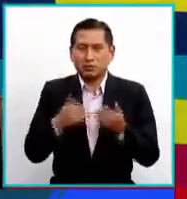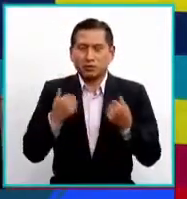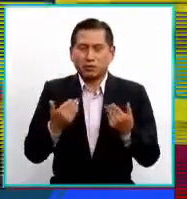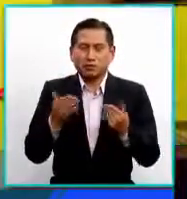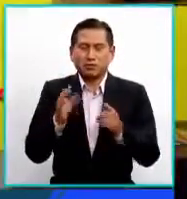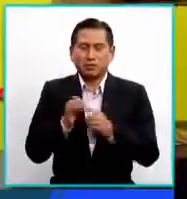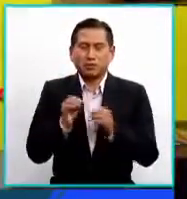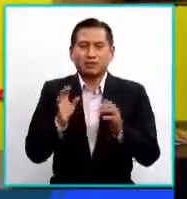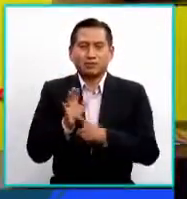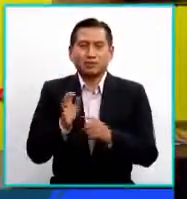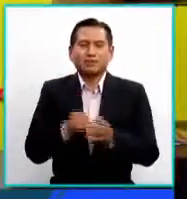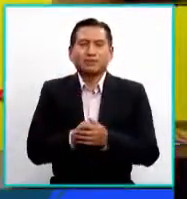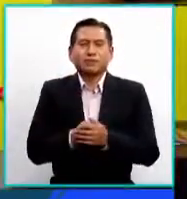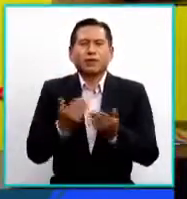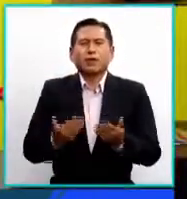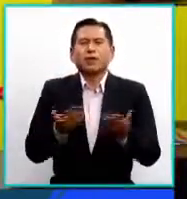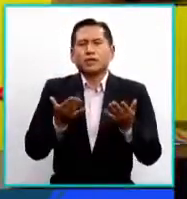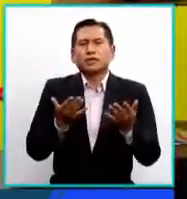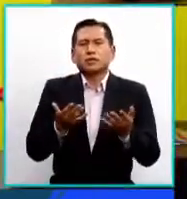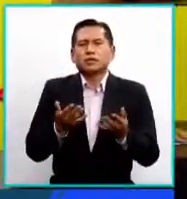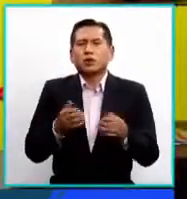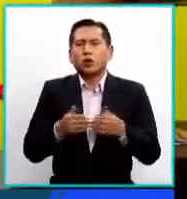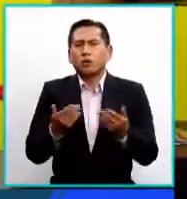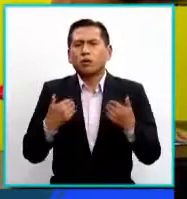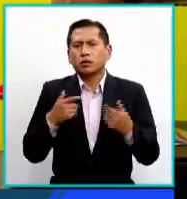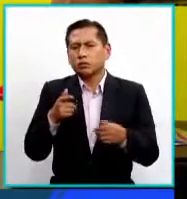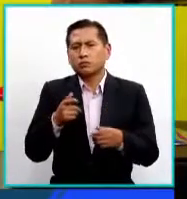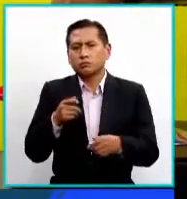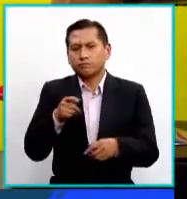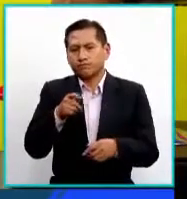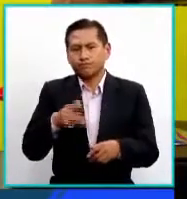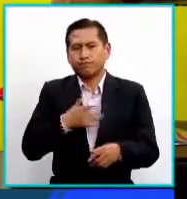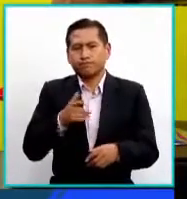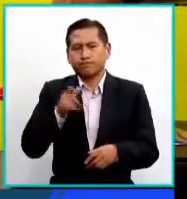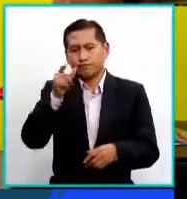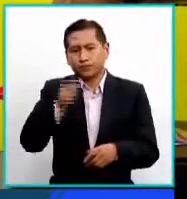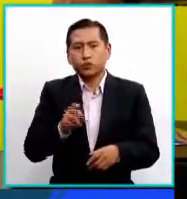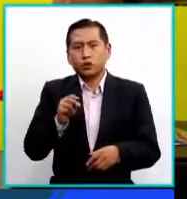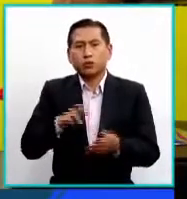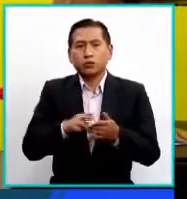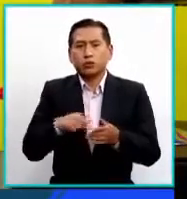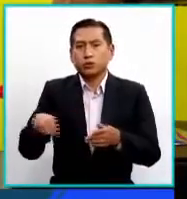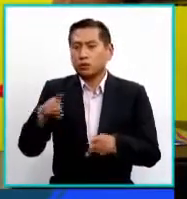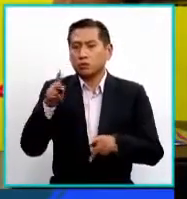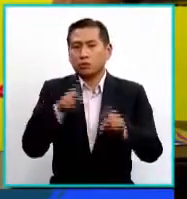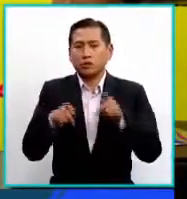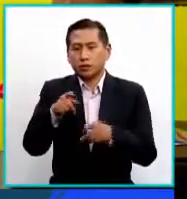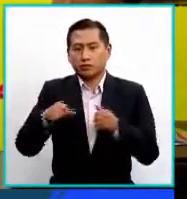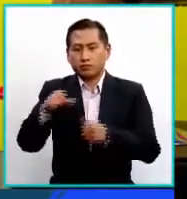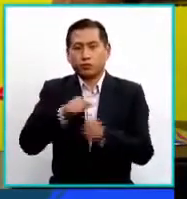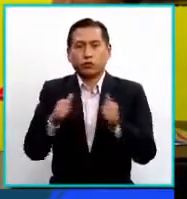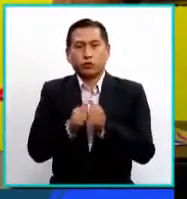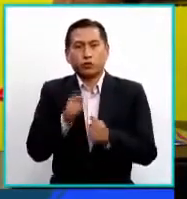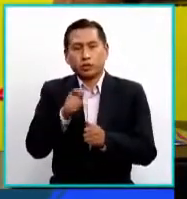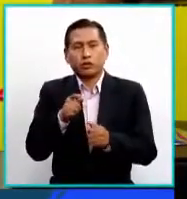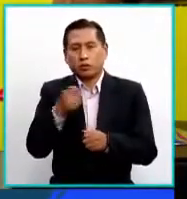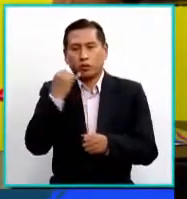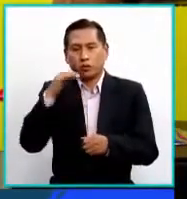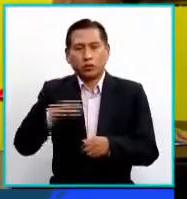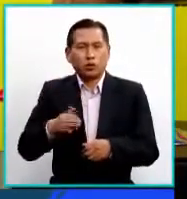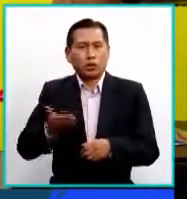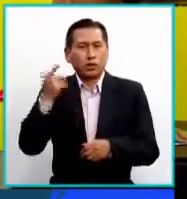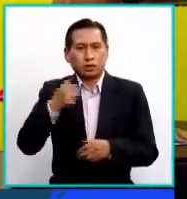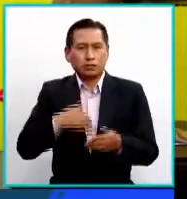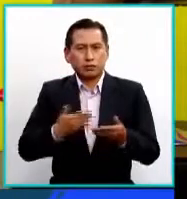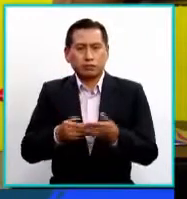vivo. Carlita, queremos saber cómo eres, pero no queremos saber cómo eres por ti. Queremos saber cómo eres por las personas que conviven contigo desde muy pequeña, desde que